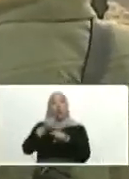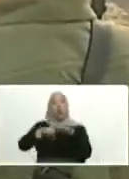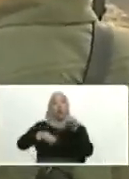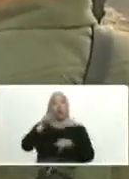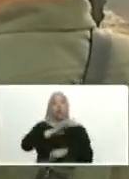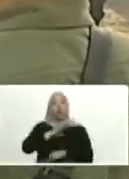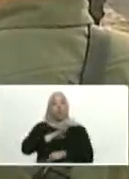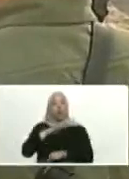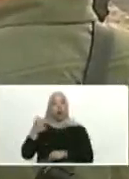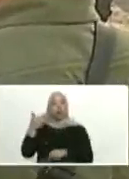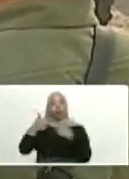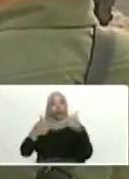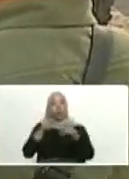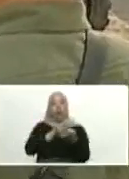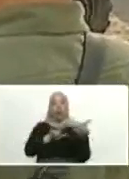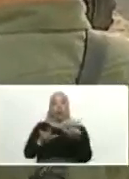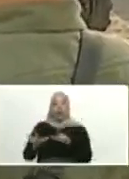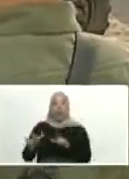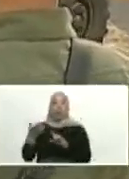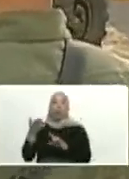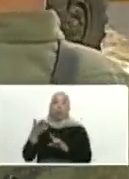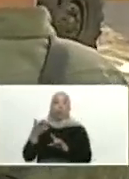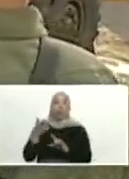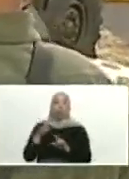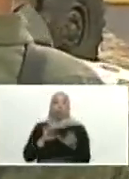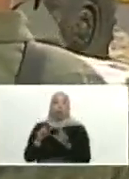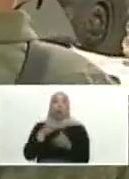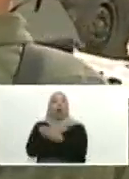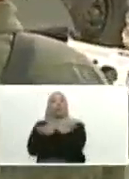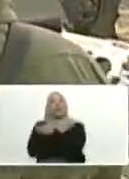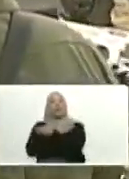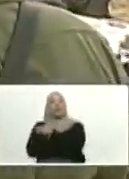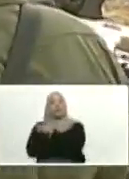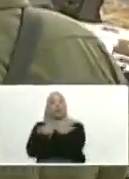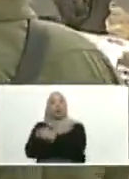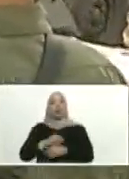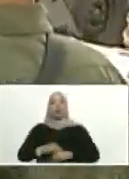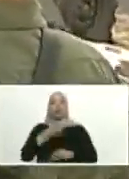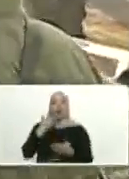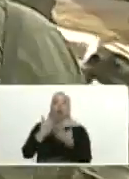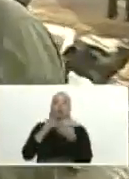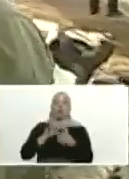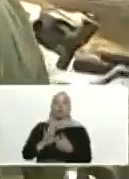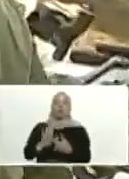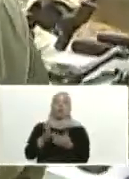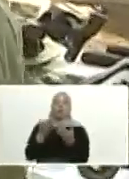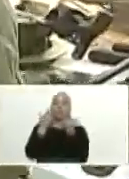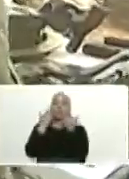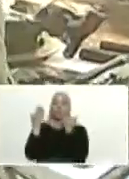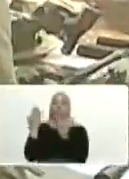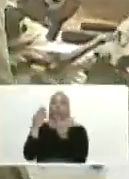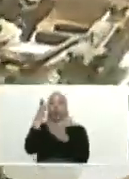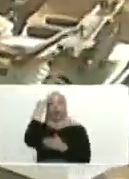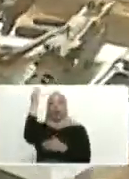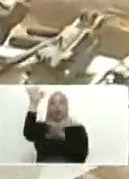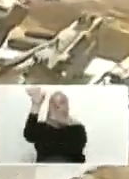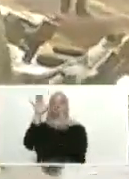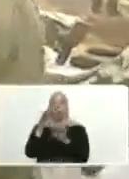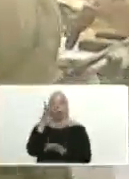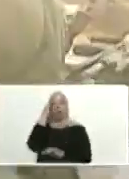nuestras armas a punto Pues a Tono los felicito compañeros sigamos aquí mostrando Gracias Mendoza que Dios me lo bendiga